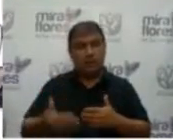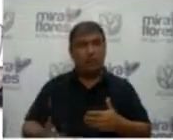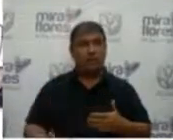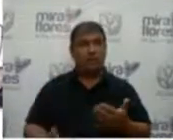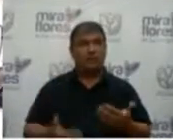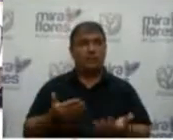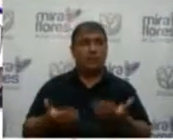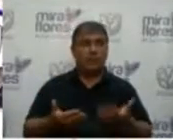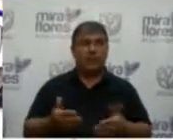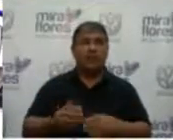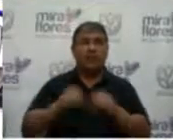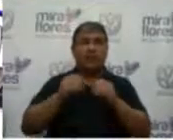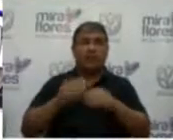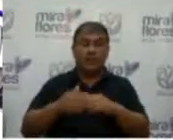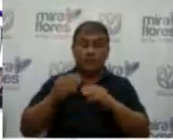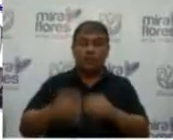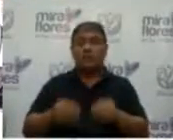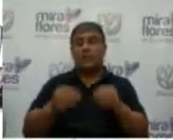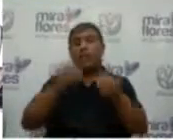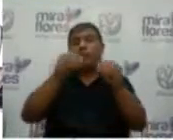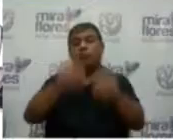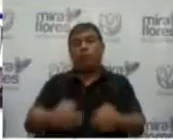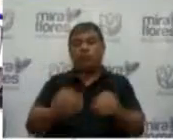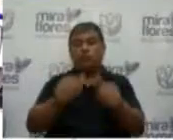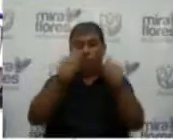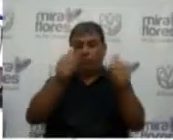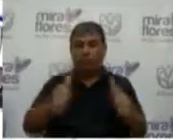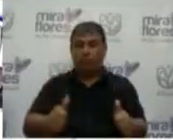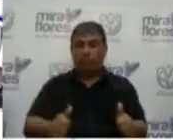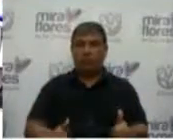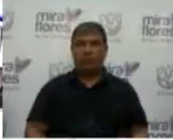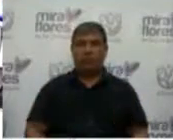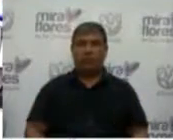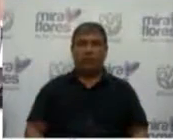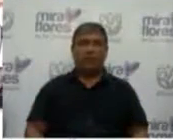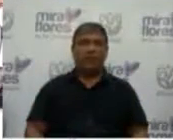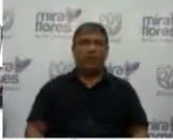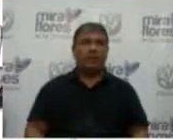o sea, después de que ya se colocó la obra esta del señor Wong,